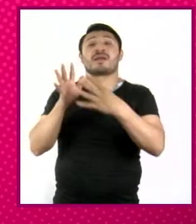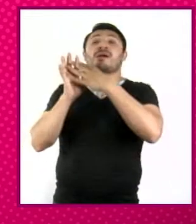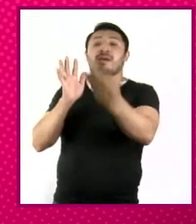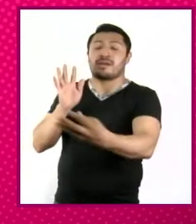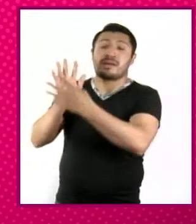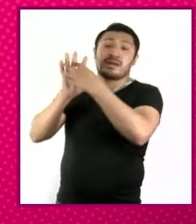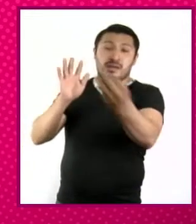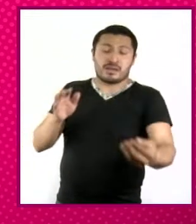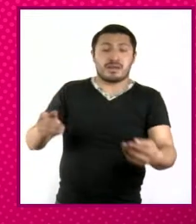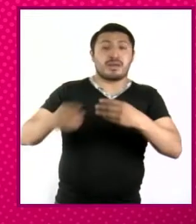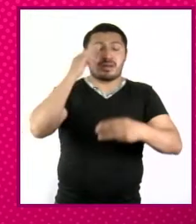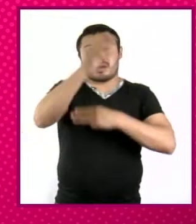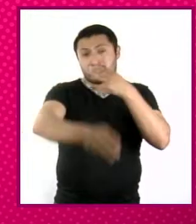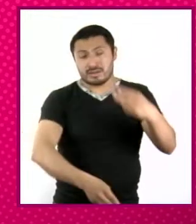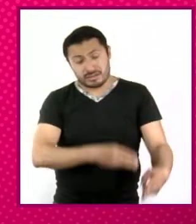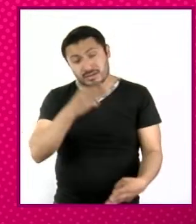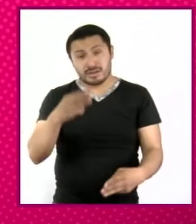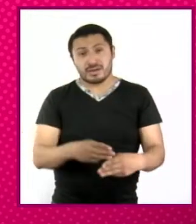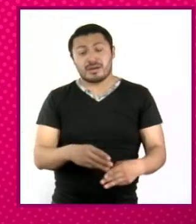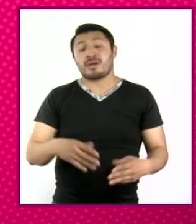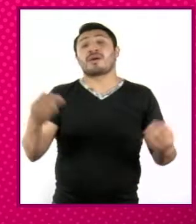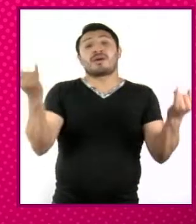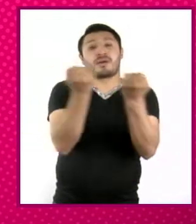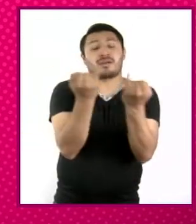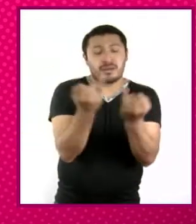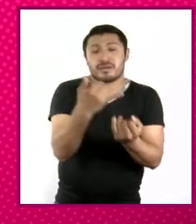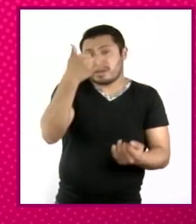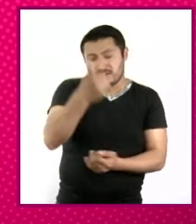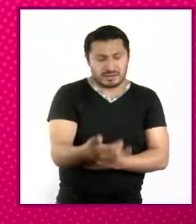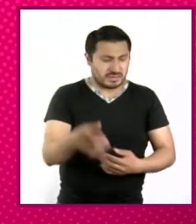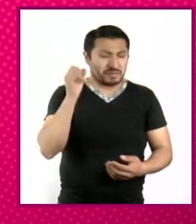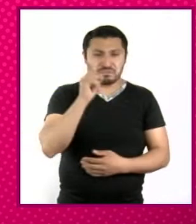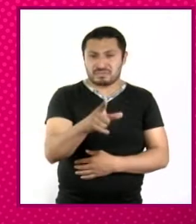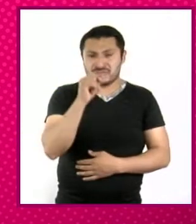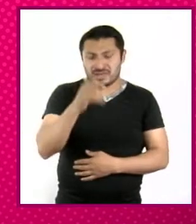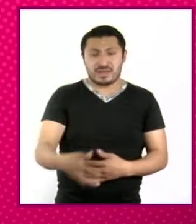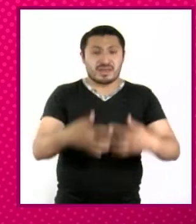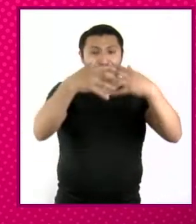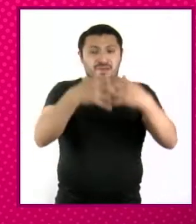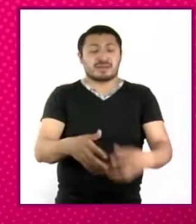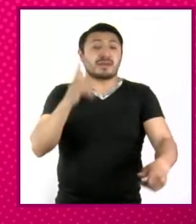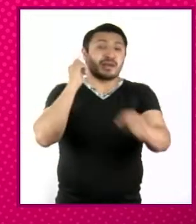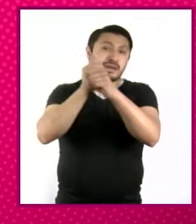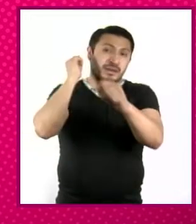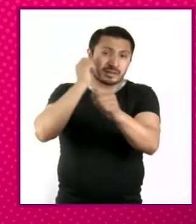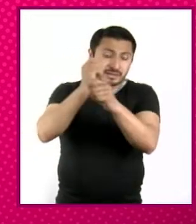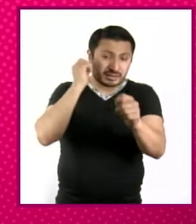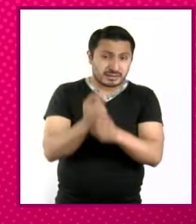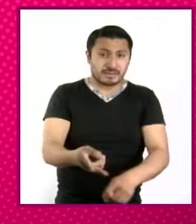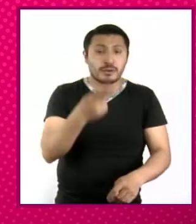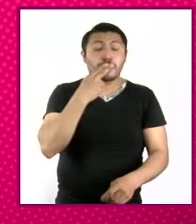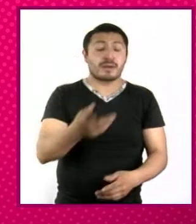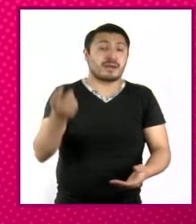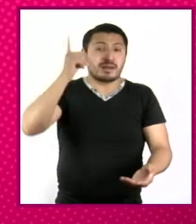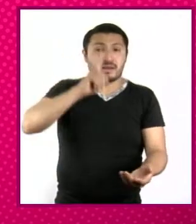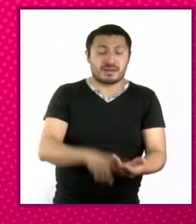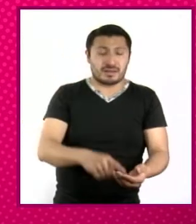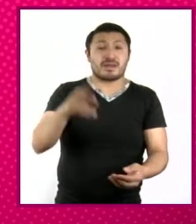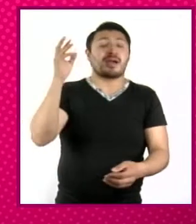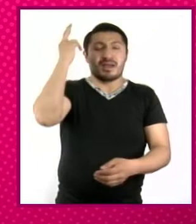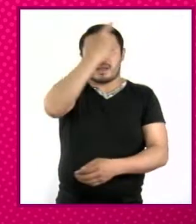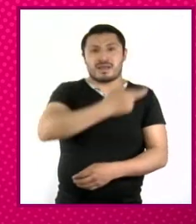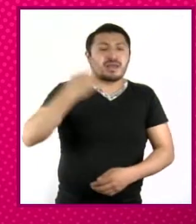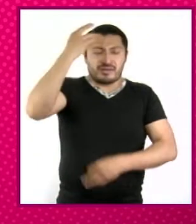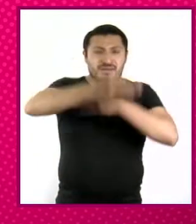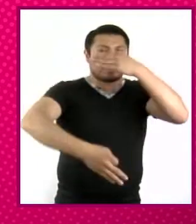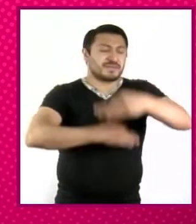largo del mundo. Y finalmente, tampoco tendría sentido si no hay sistemas de transporte a través de los cuales nos permitan también verificar que